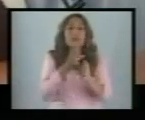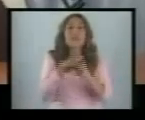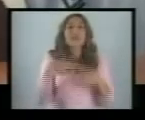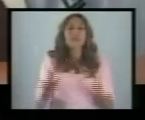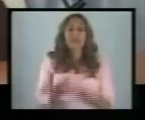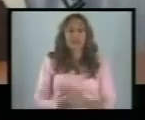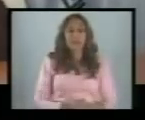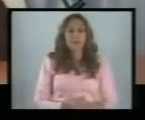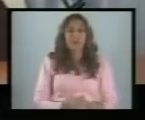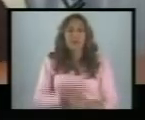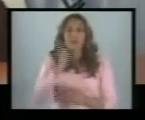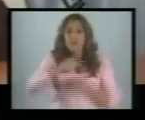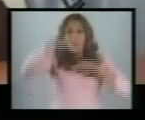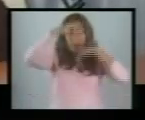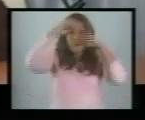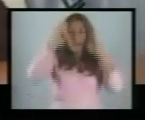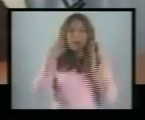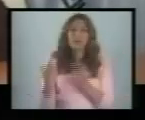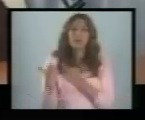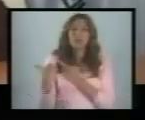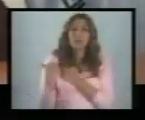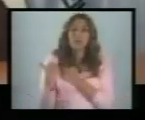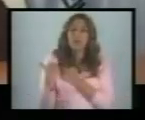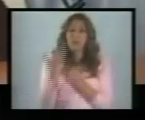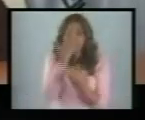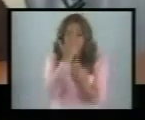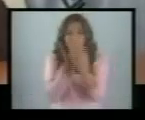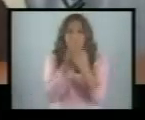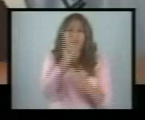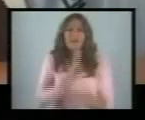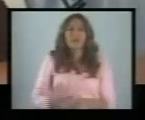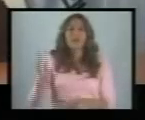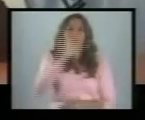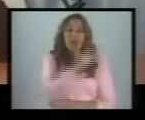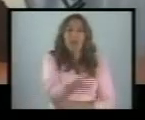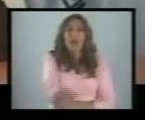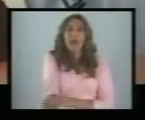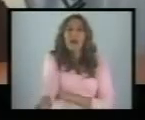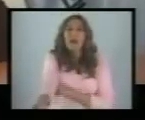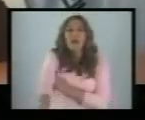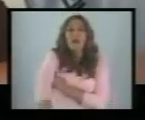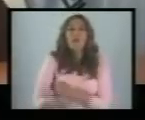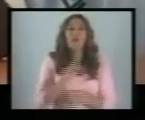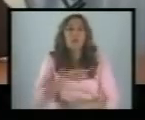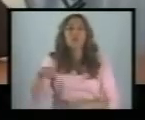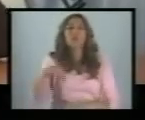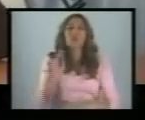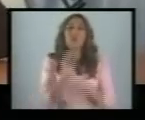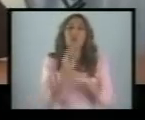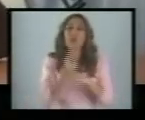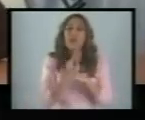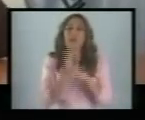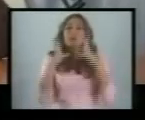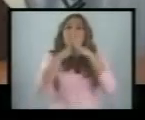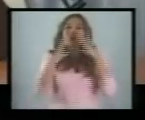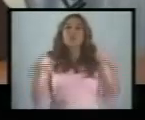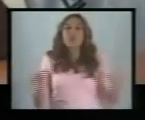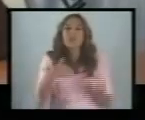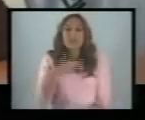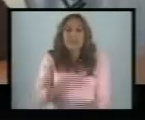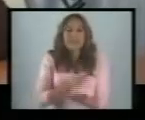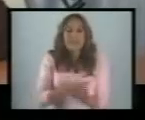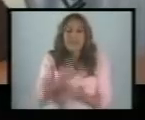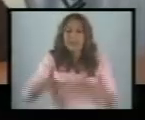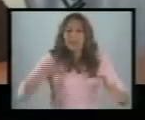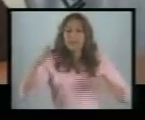Deben atender a sus obligaciones éticas frente a Venezuela. Resguardemos entre todos la tranquilidad de un evento que